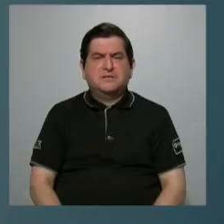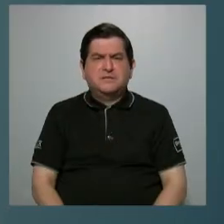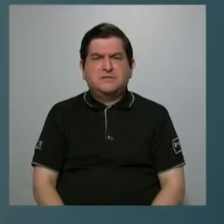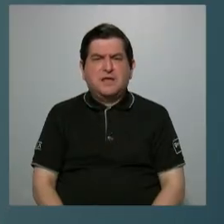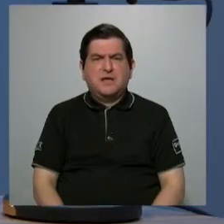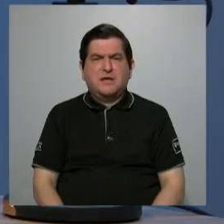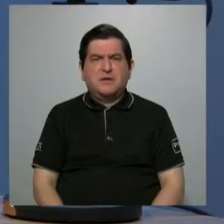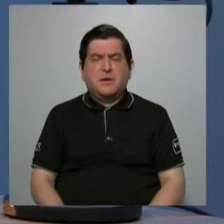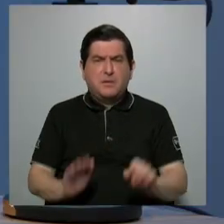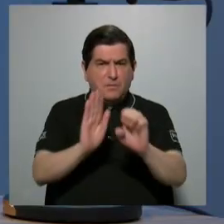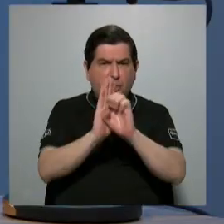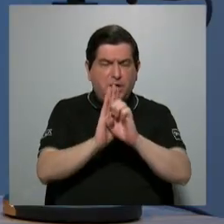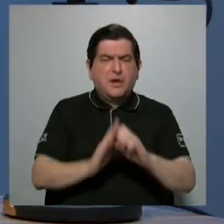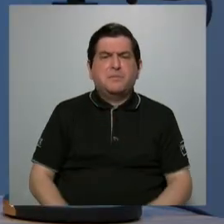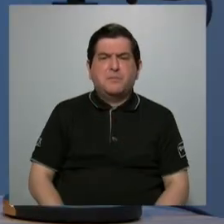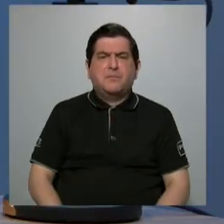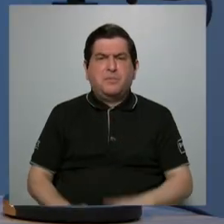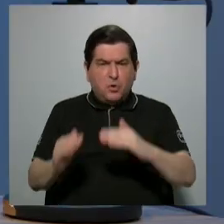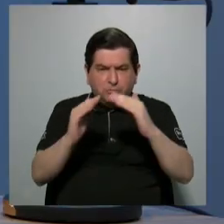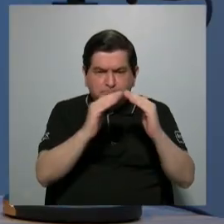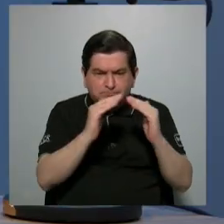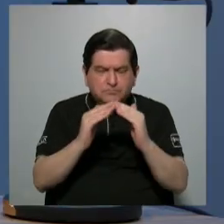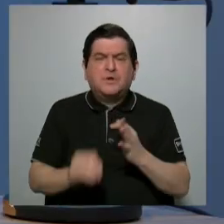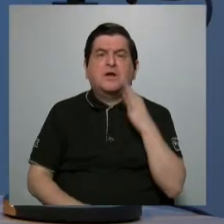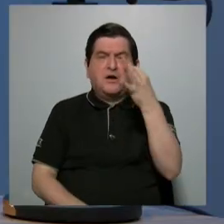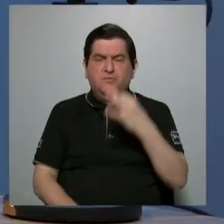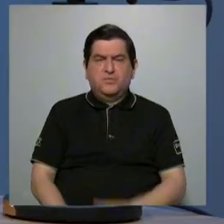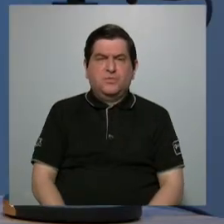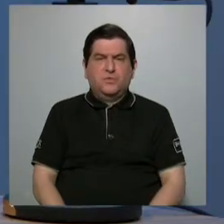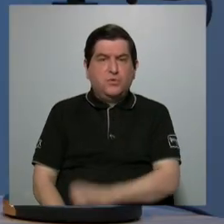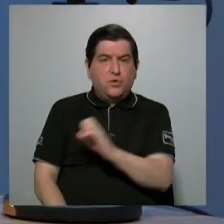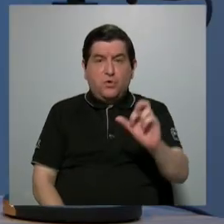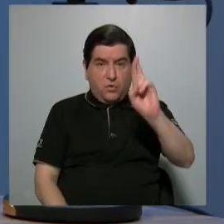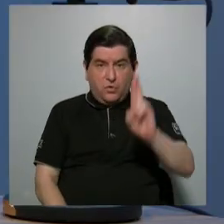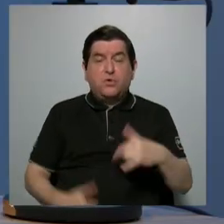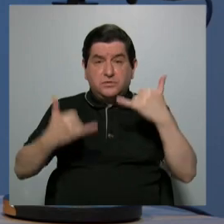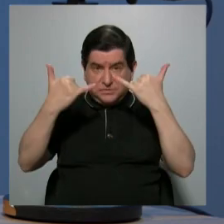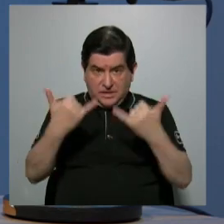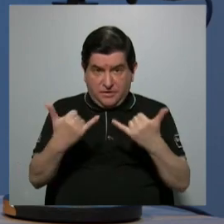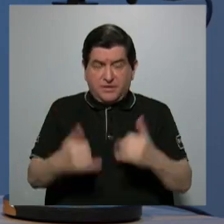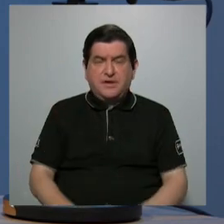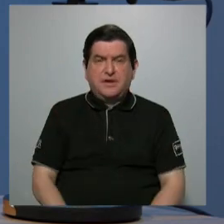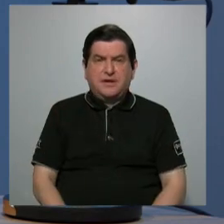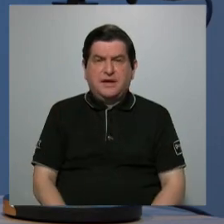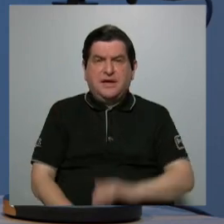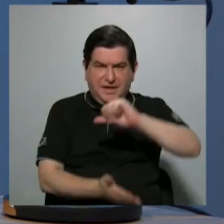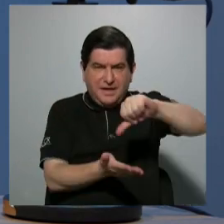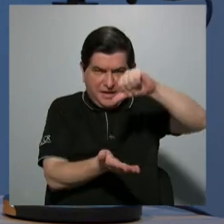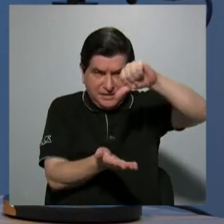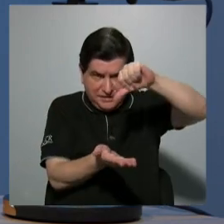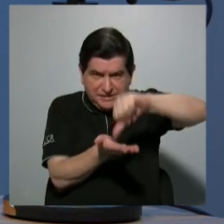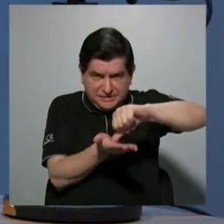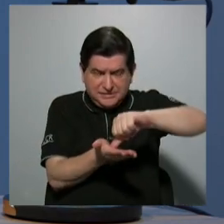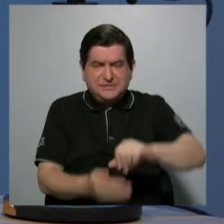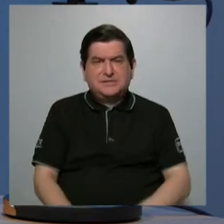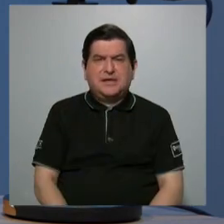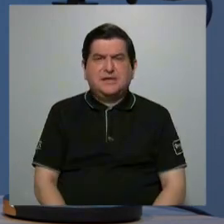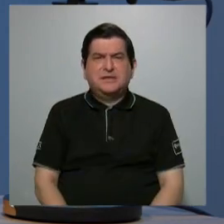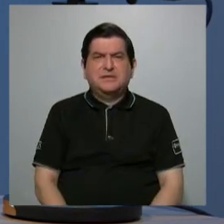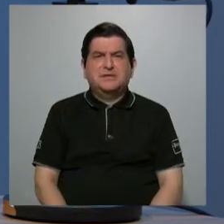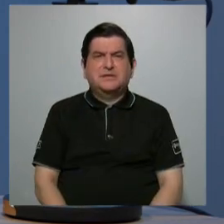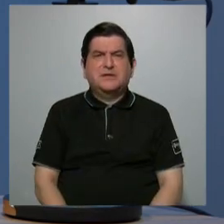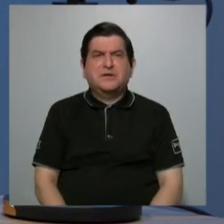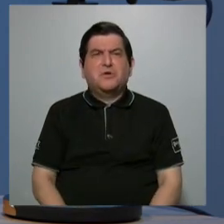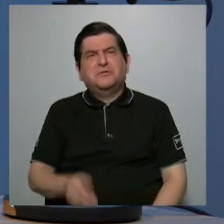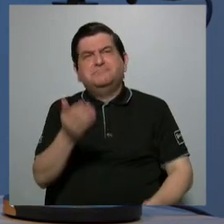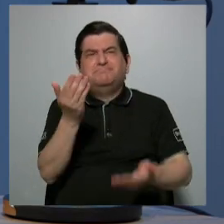en el futuro. Entonces sobre eso conversamos. Costa Rica está en un punto en el área metropolitana y en mayor o mejor medida